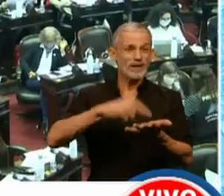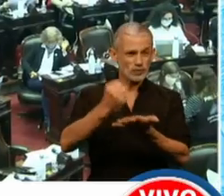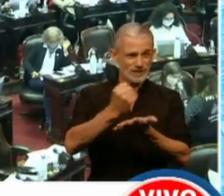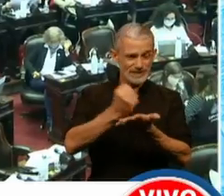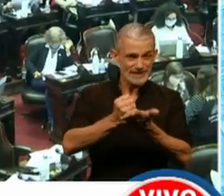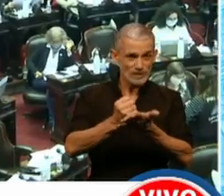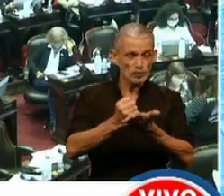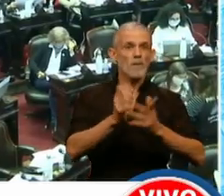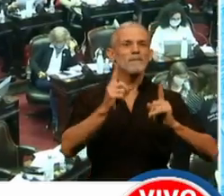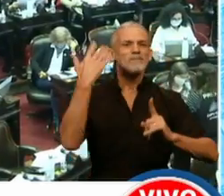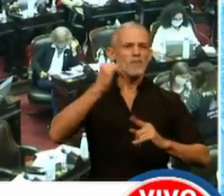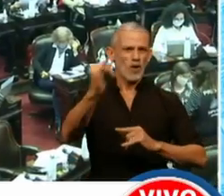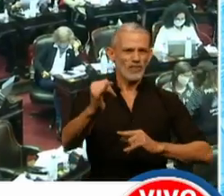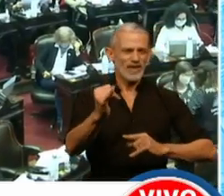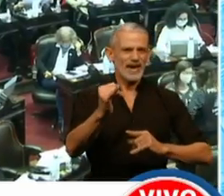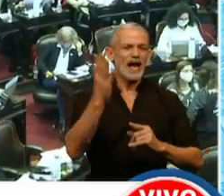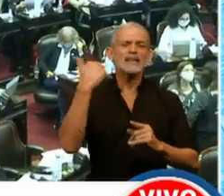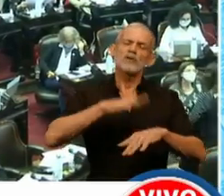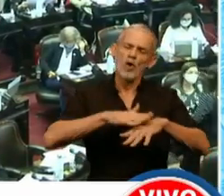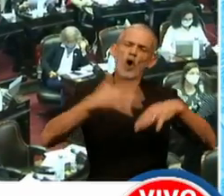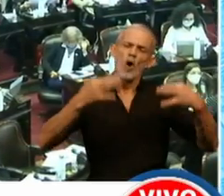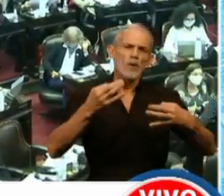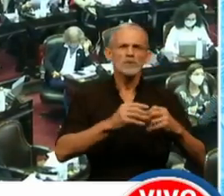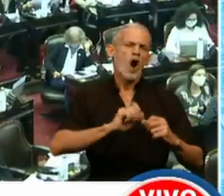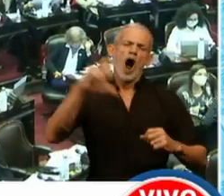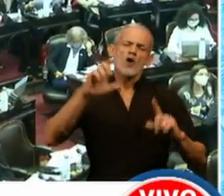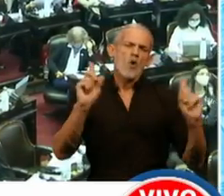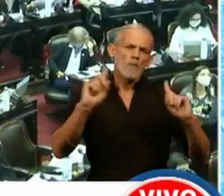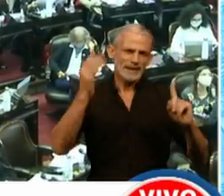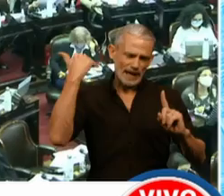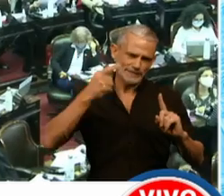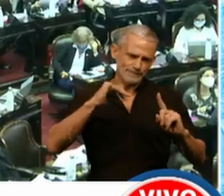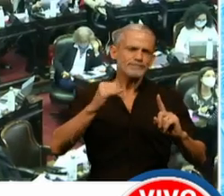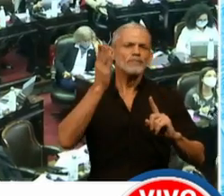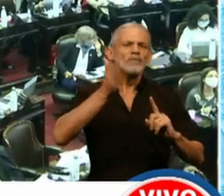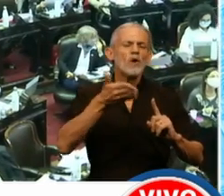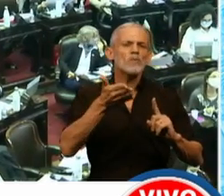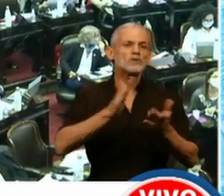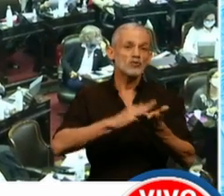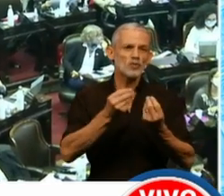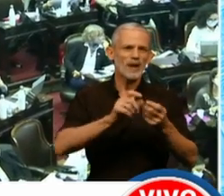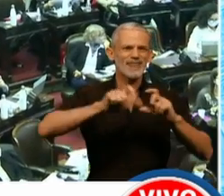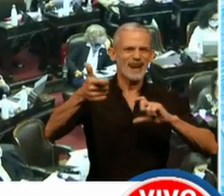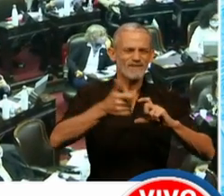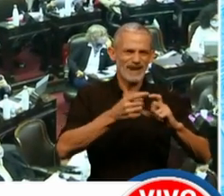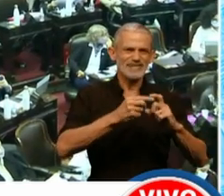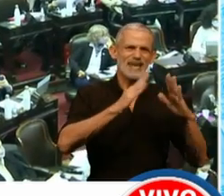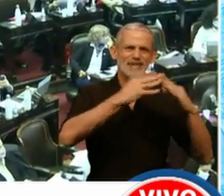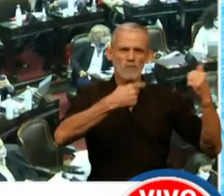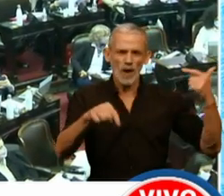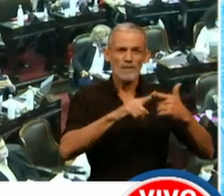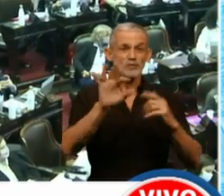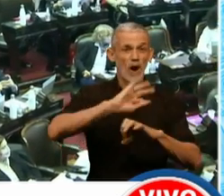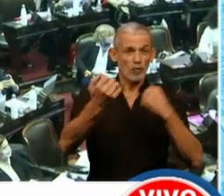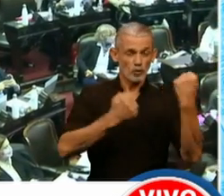como dije se habían comprometido a no incrementar las alícuotas referidas a transferencia de inmuebles y automotores